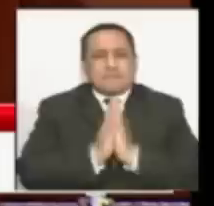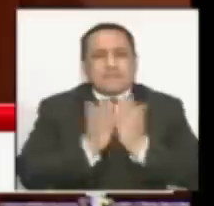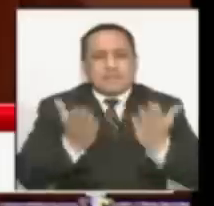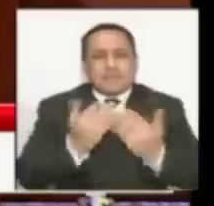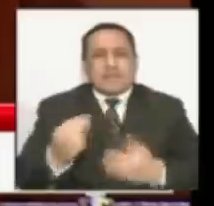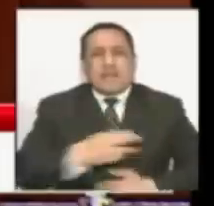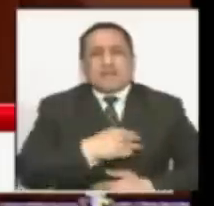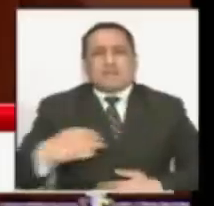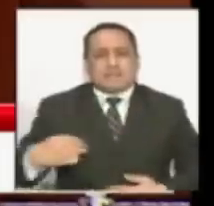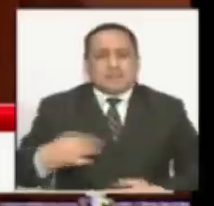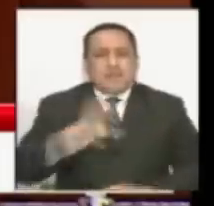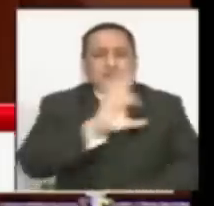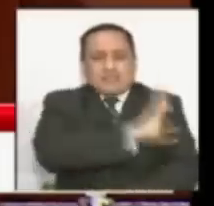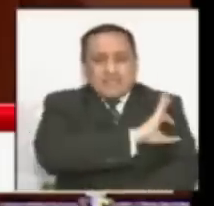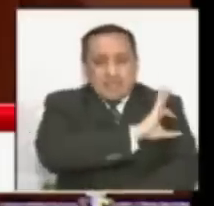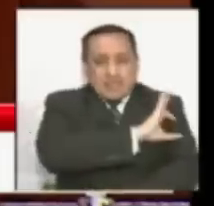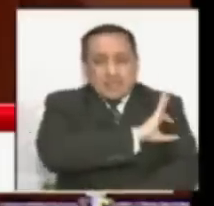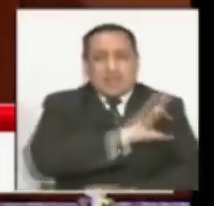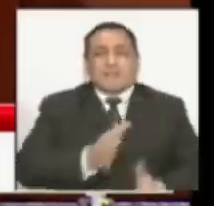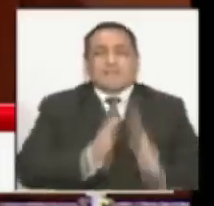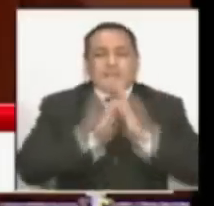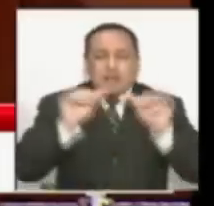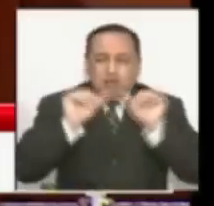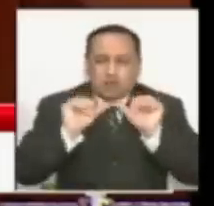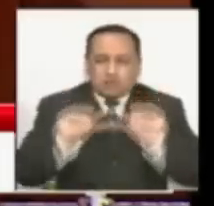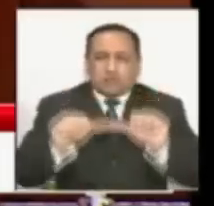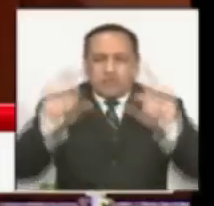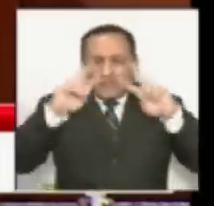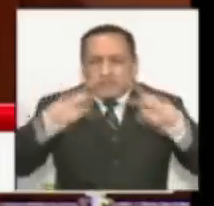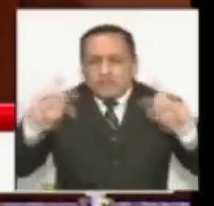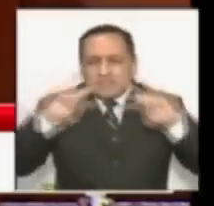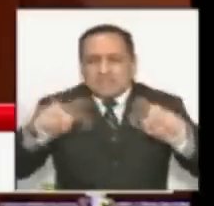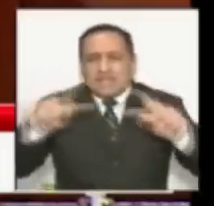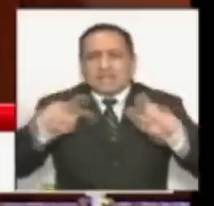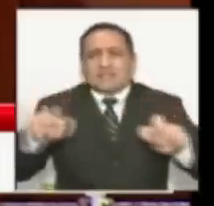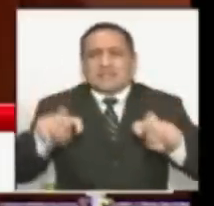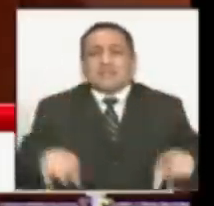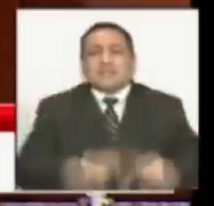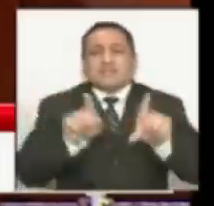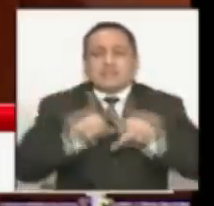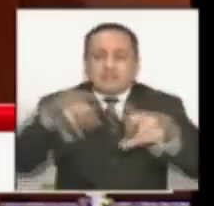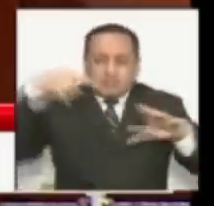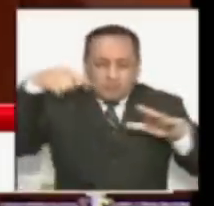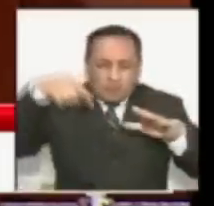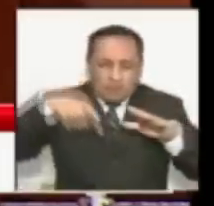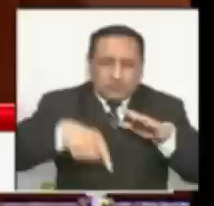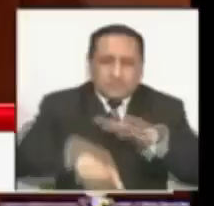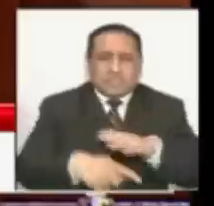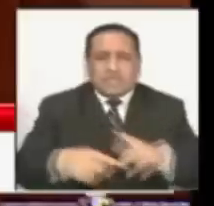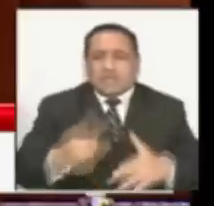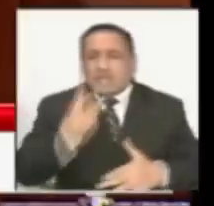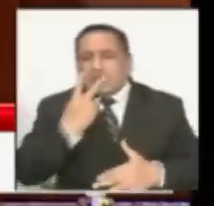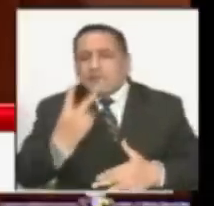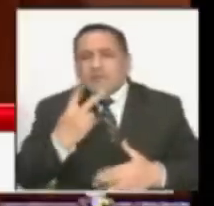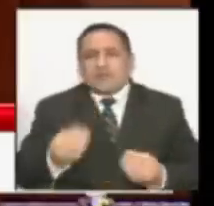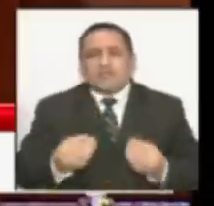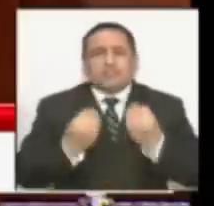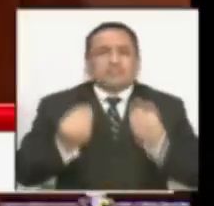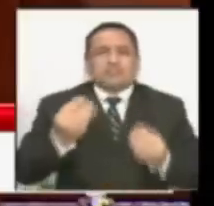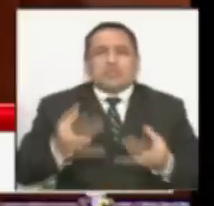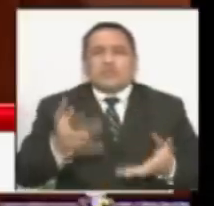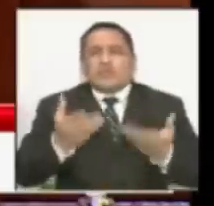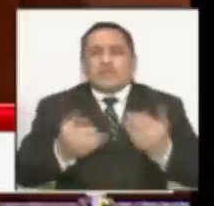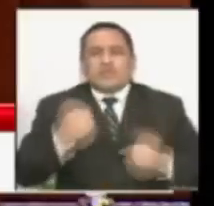al Ministerio Público a continuar con las investigaciones y profundizar las investigaciones sobre